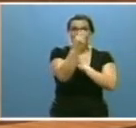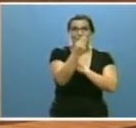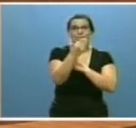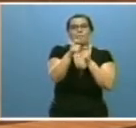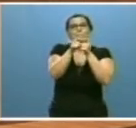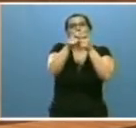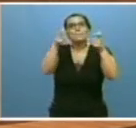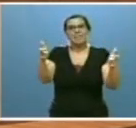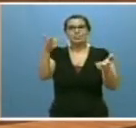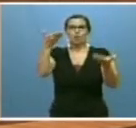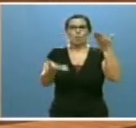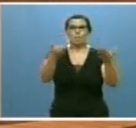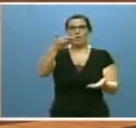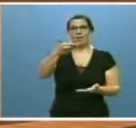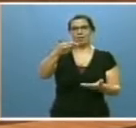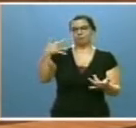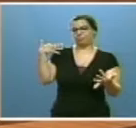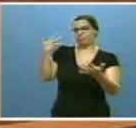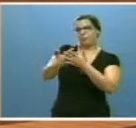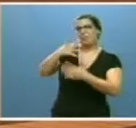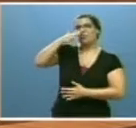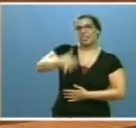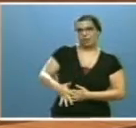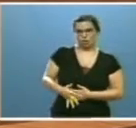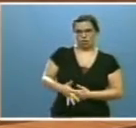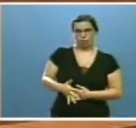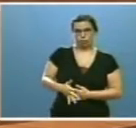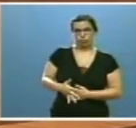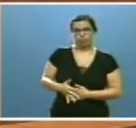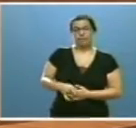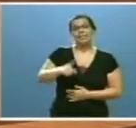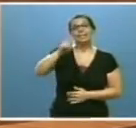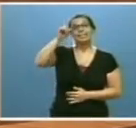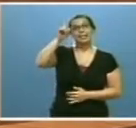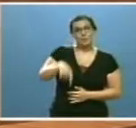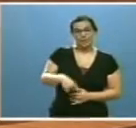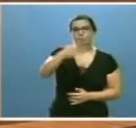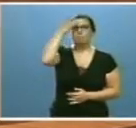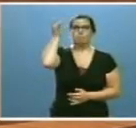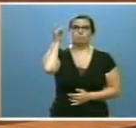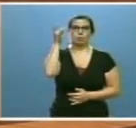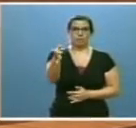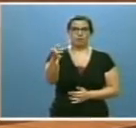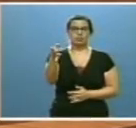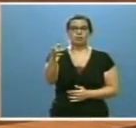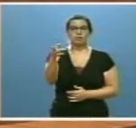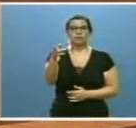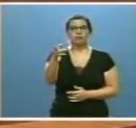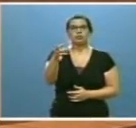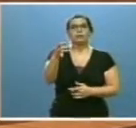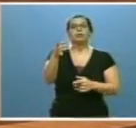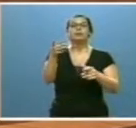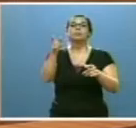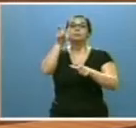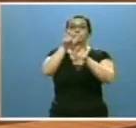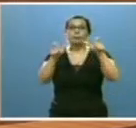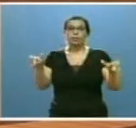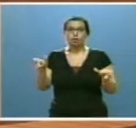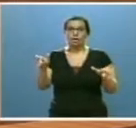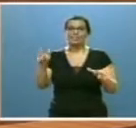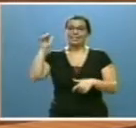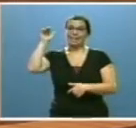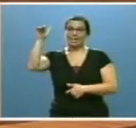años y que en los últimos 12 meses se ha producido también por fin un nuevo aumento de las afiliaciones de extranjeros